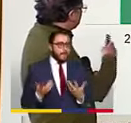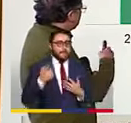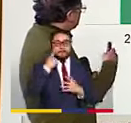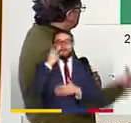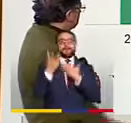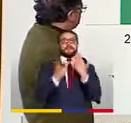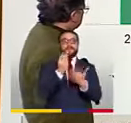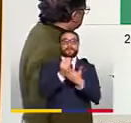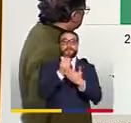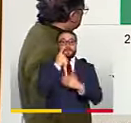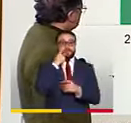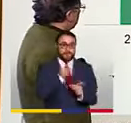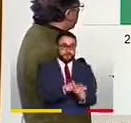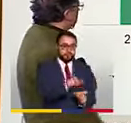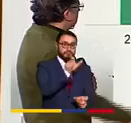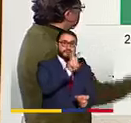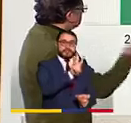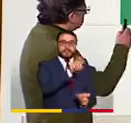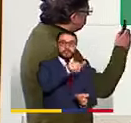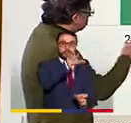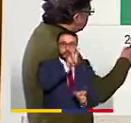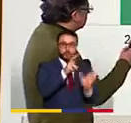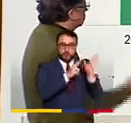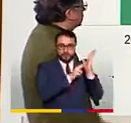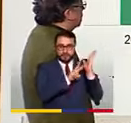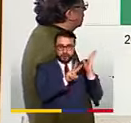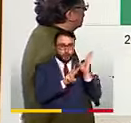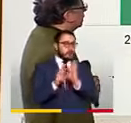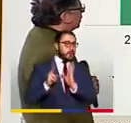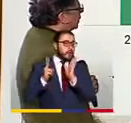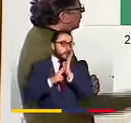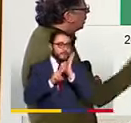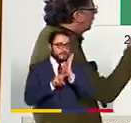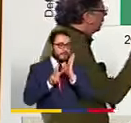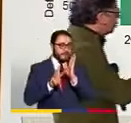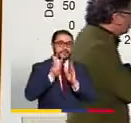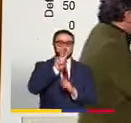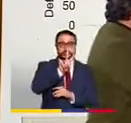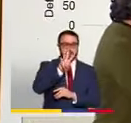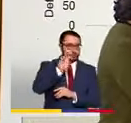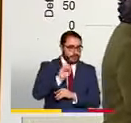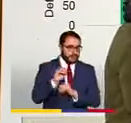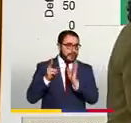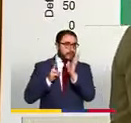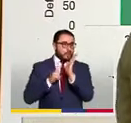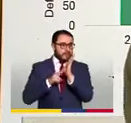da 318 2022, 230 23,